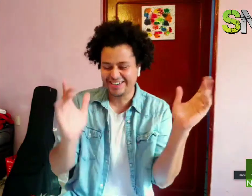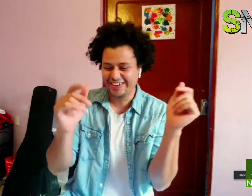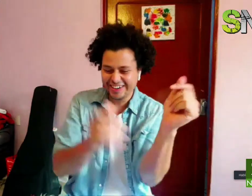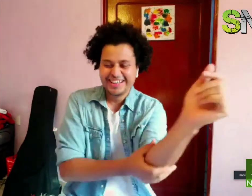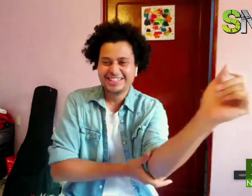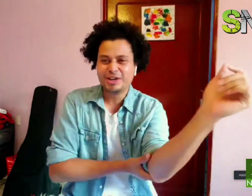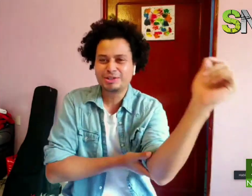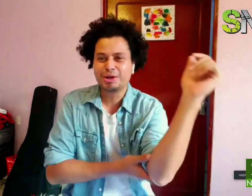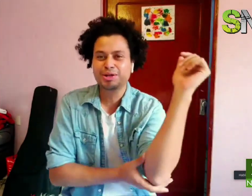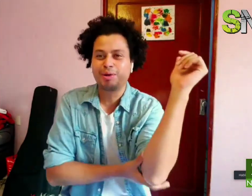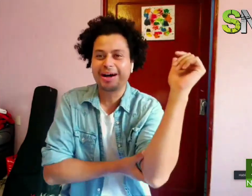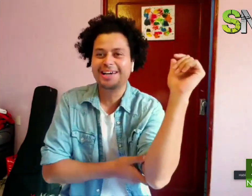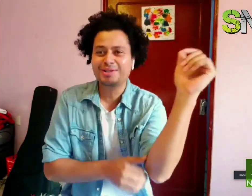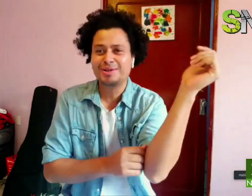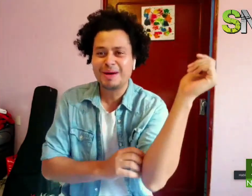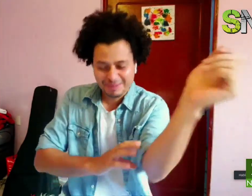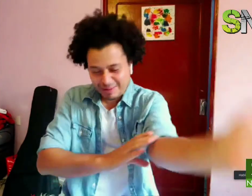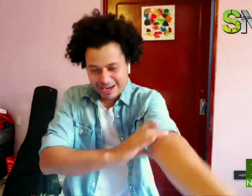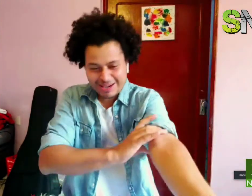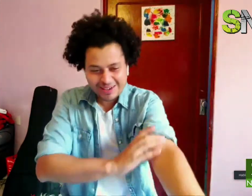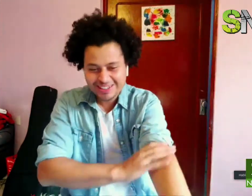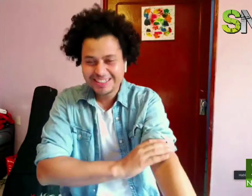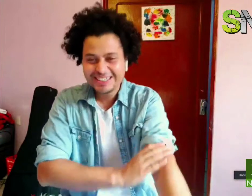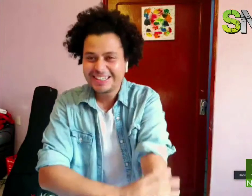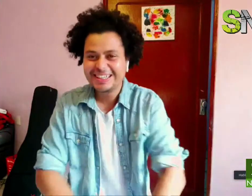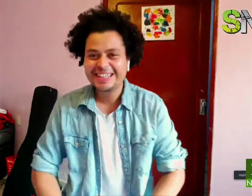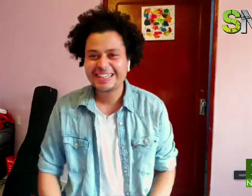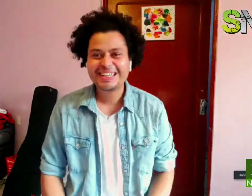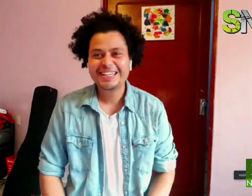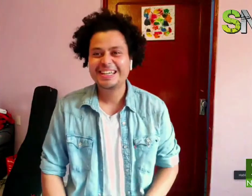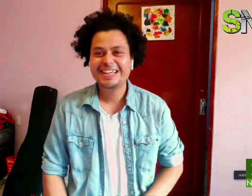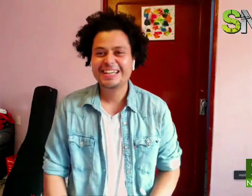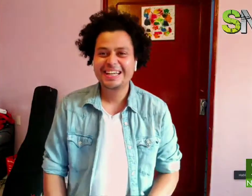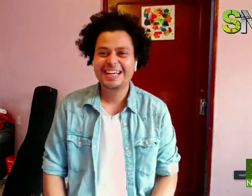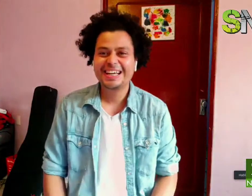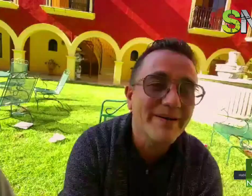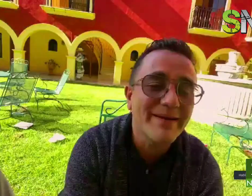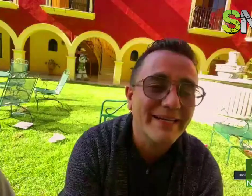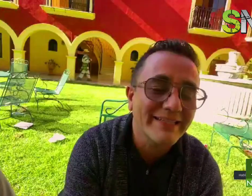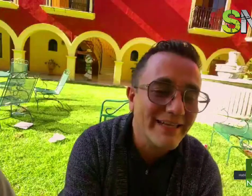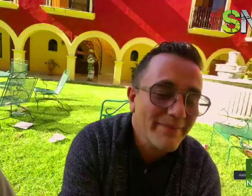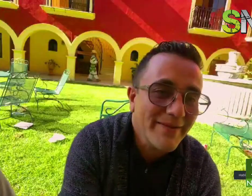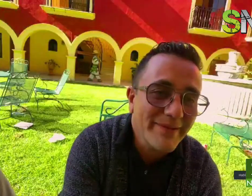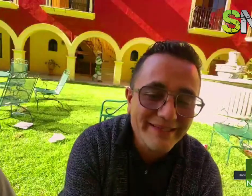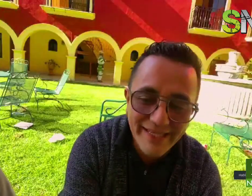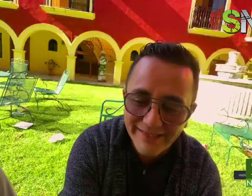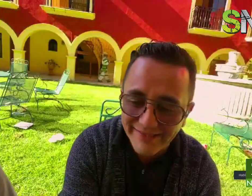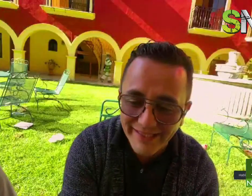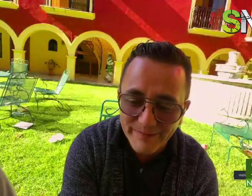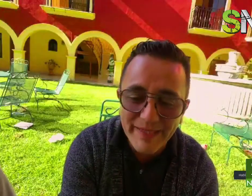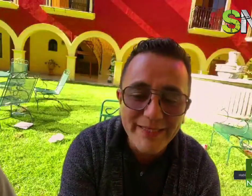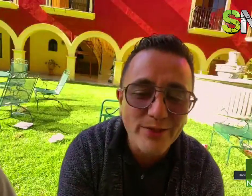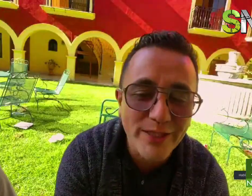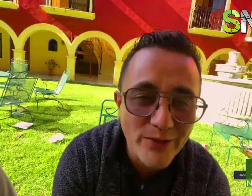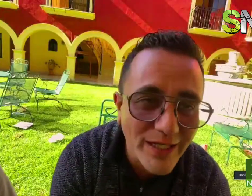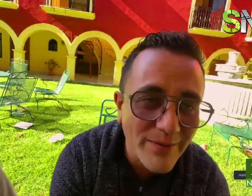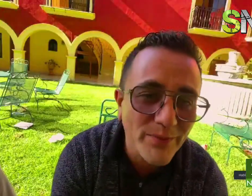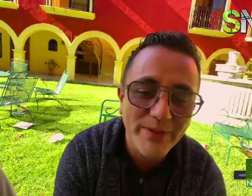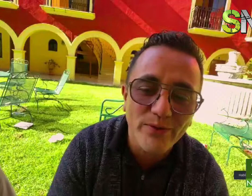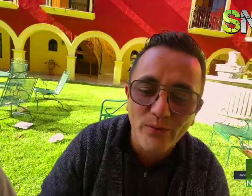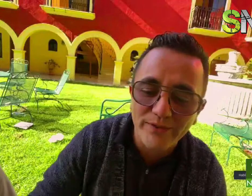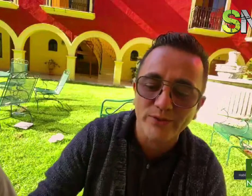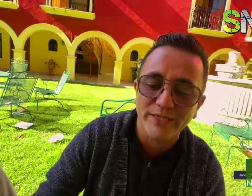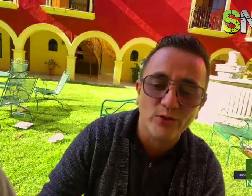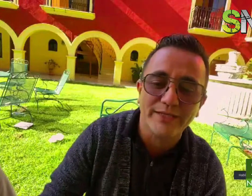Igual y no. Son sueños guajiros nomás, pero bueno. Oye, Omar Márquez, rápidamente y antes de despedirnos, recordar